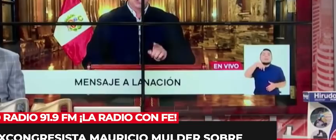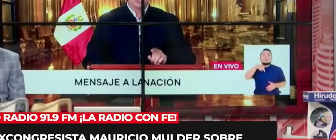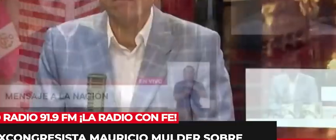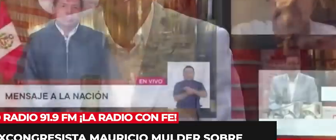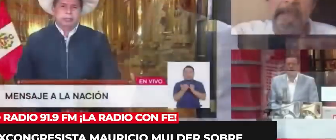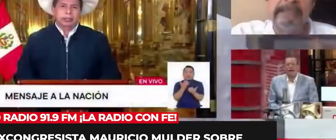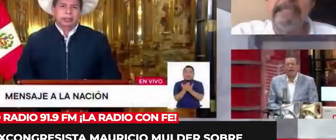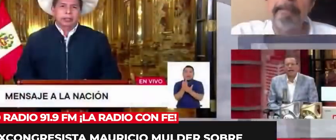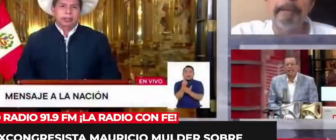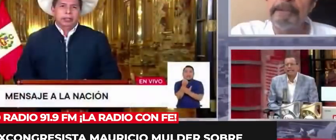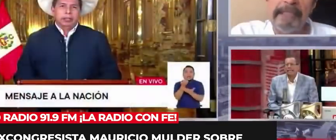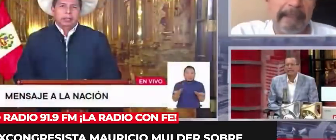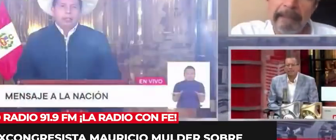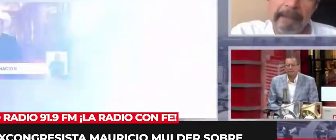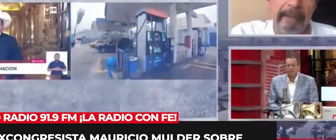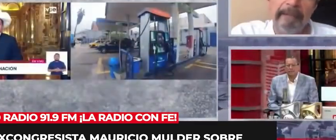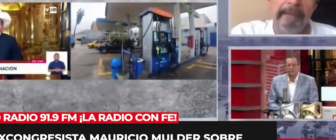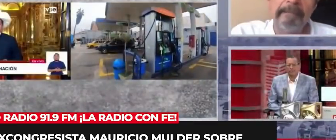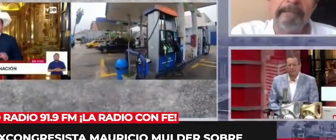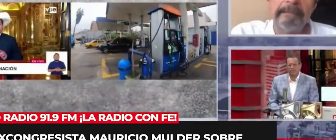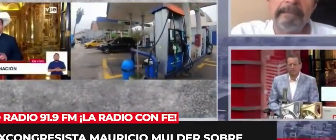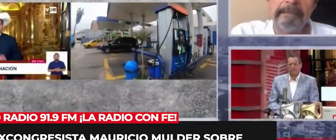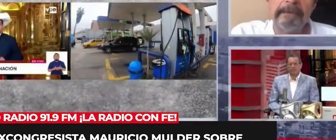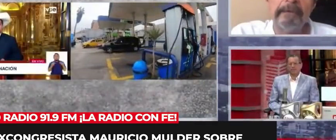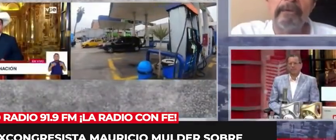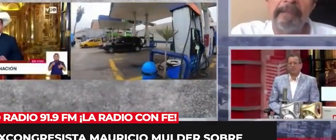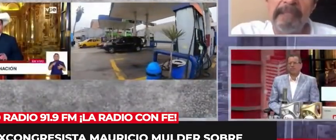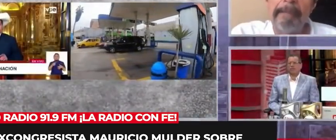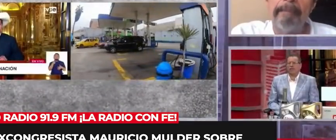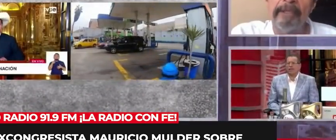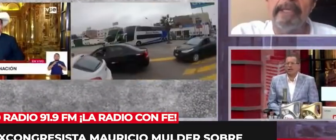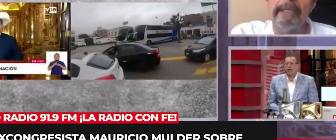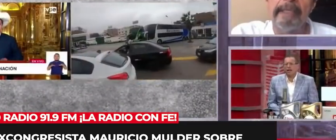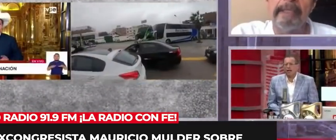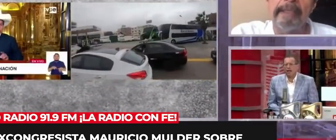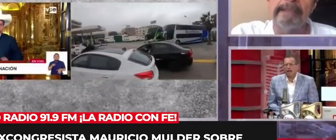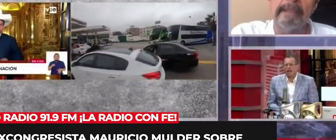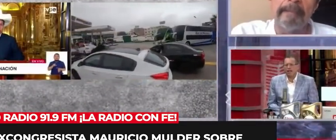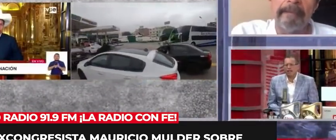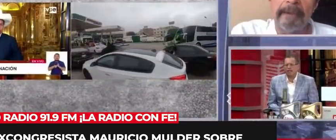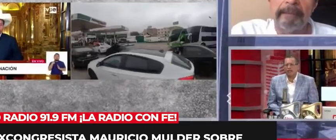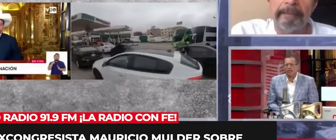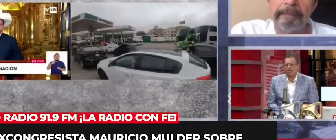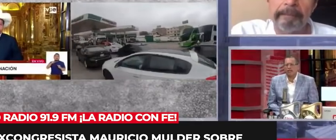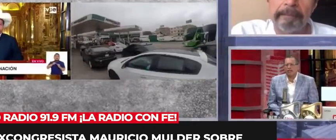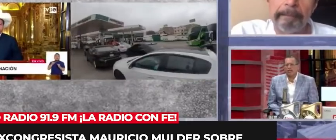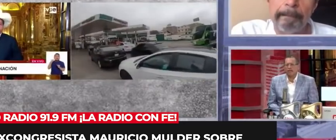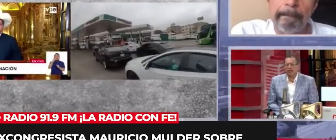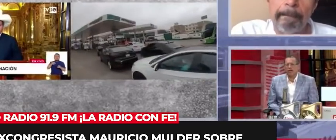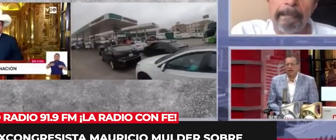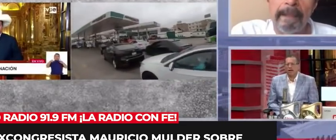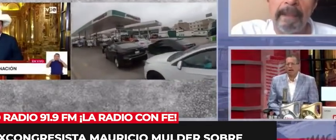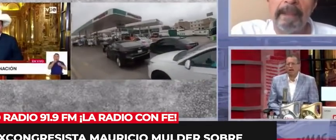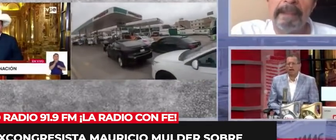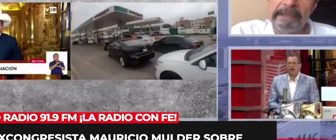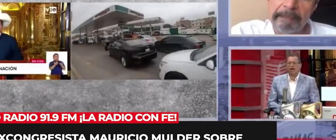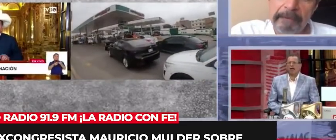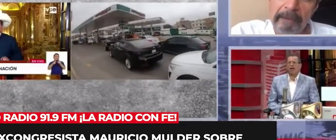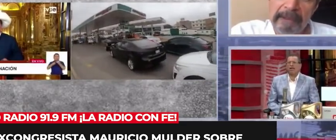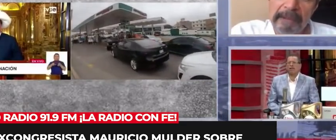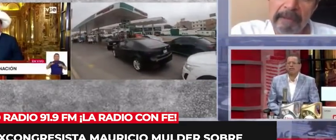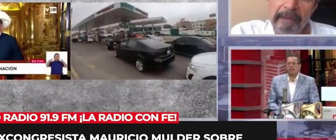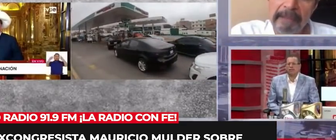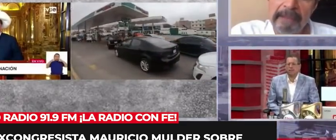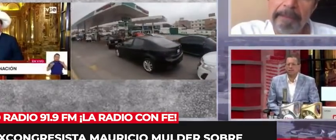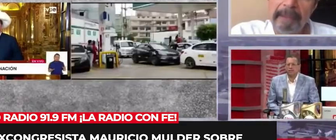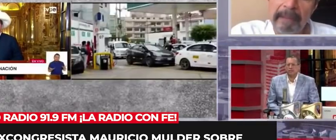días, Mauricio. Fuerte abrazo, Philip. Y bueno, y de verdad, coincidiendo contigo, creo que lo que ha hecho simplemente es